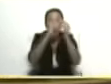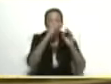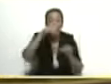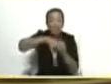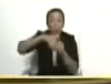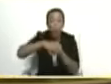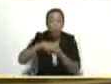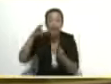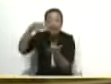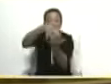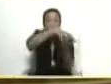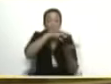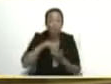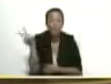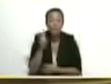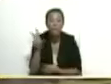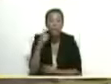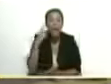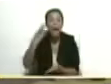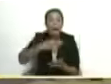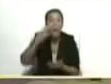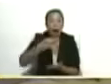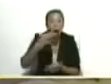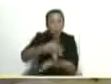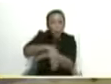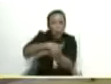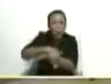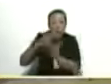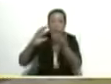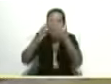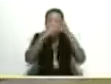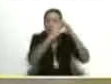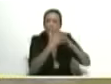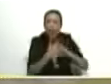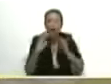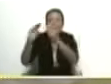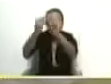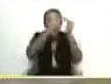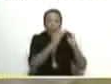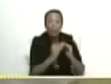a cada estado del país, a cada barrio, a cada comunidad.